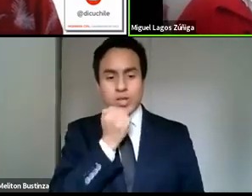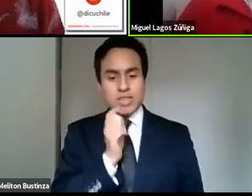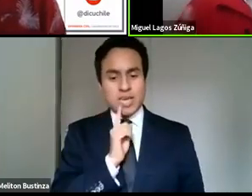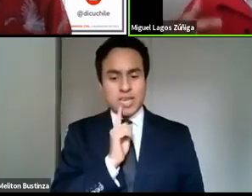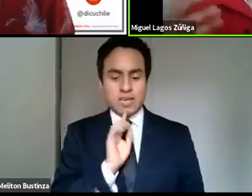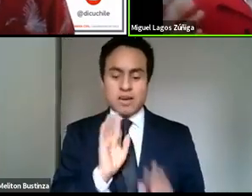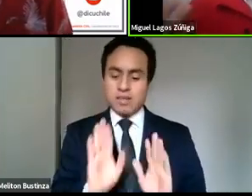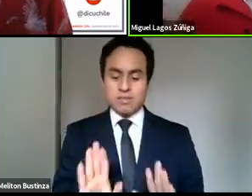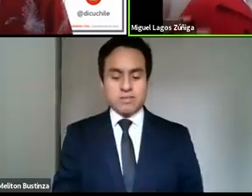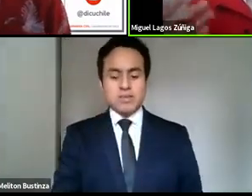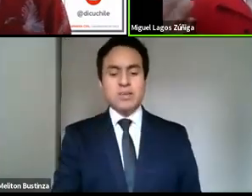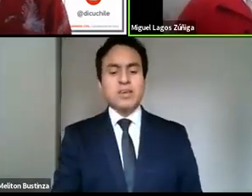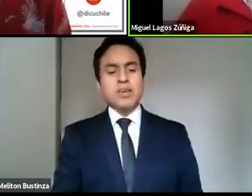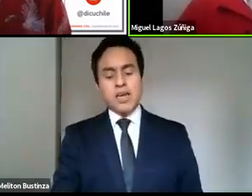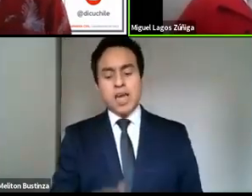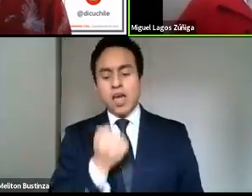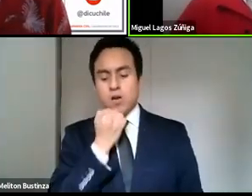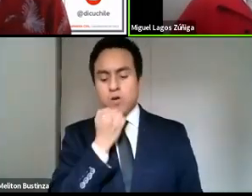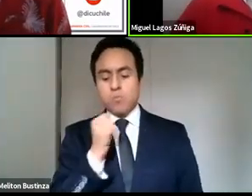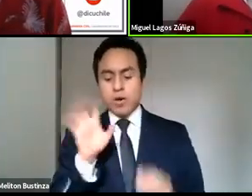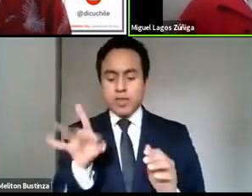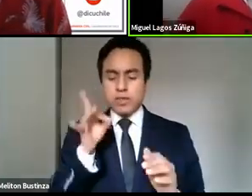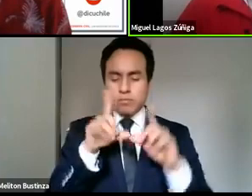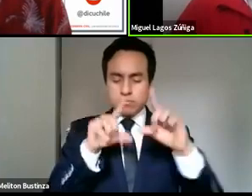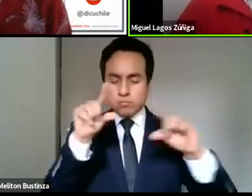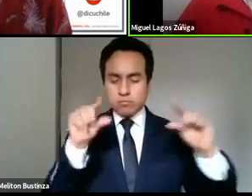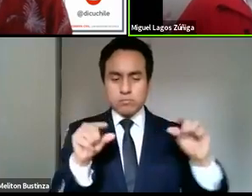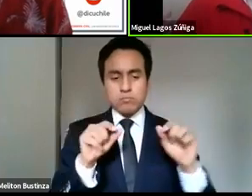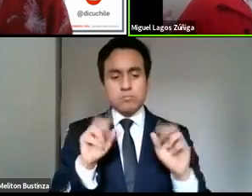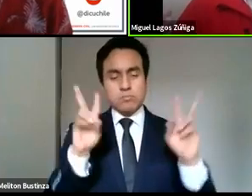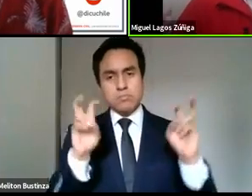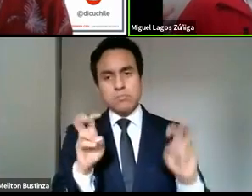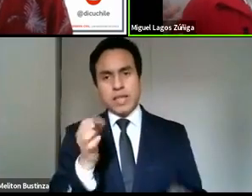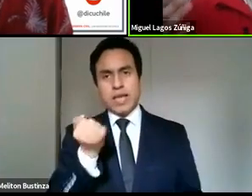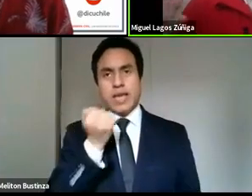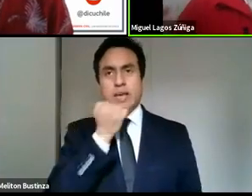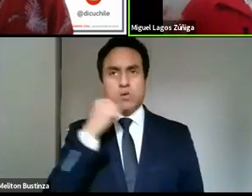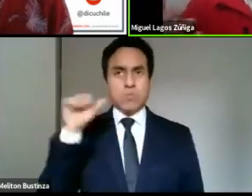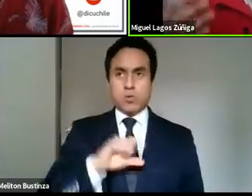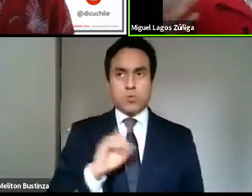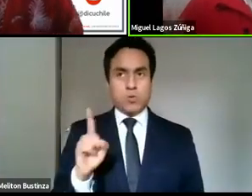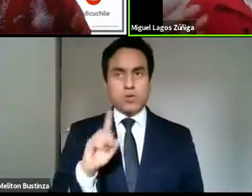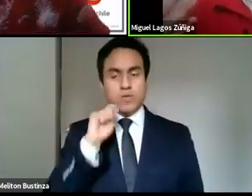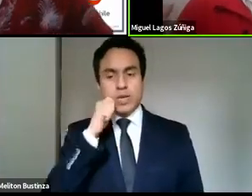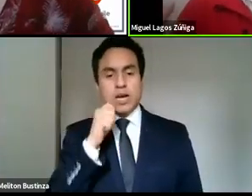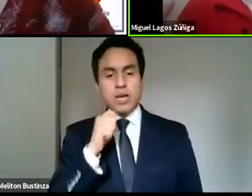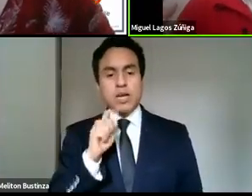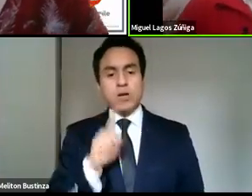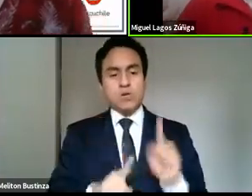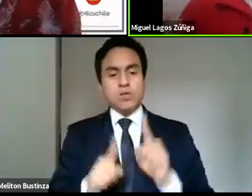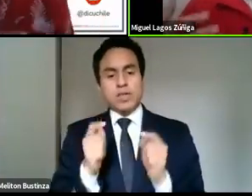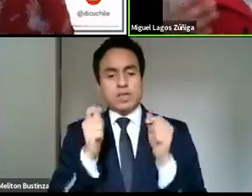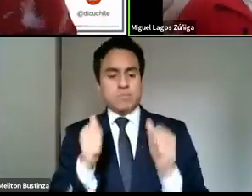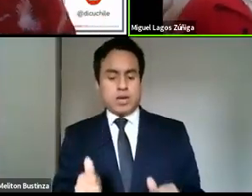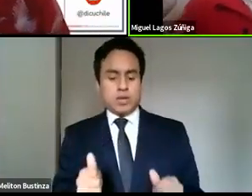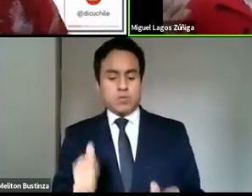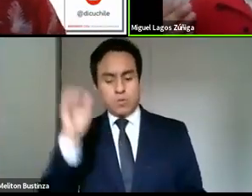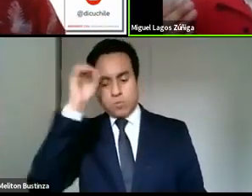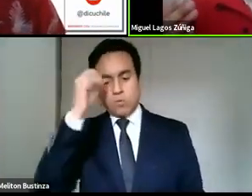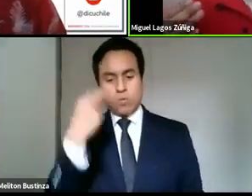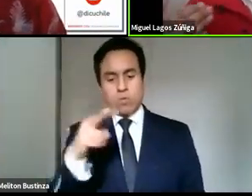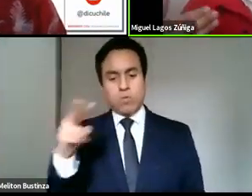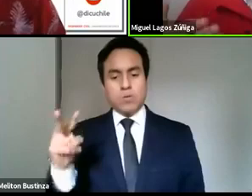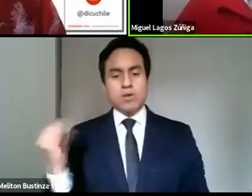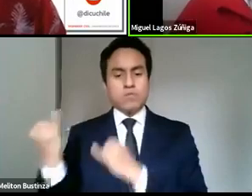cosas, pero es un error que se puede cuantificar y que ya no queda como a un criterio de experto o criterio de